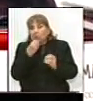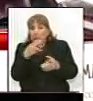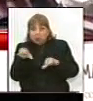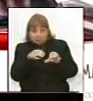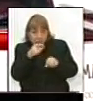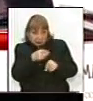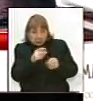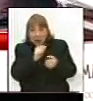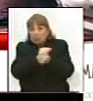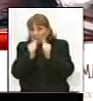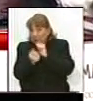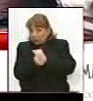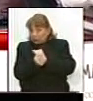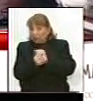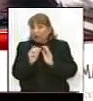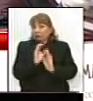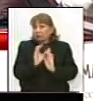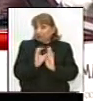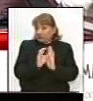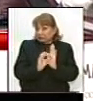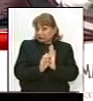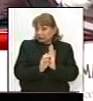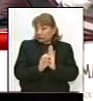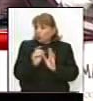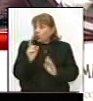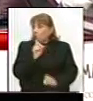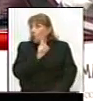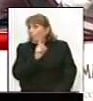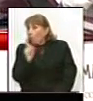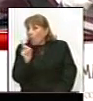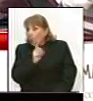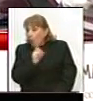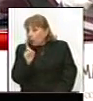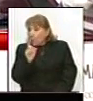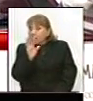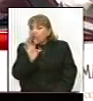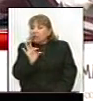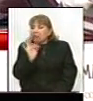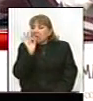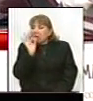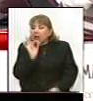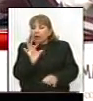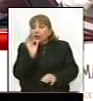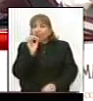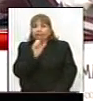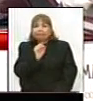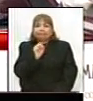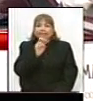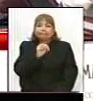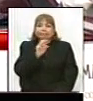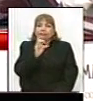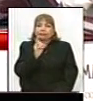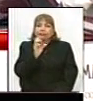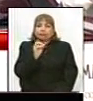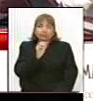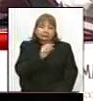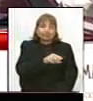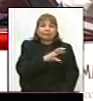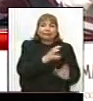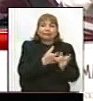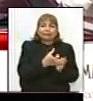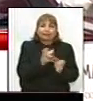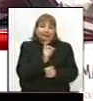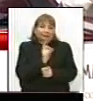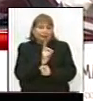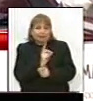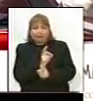Constitución, no debería ser exclusividad del Senado, sino por el contrario, efectivamente se puede manejar el concepto de